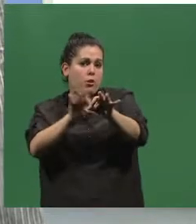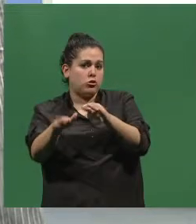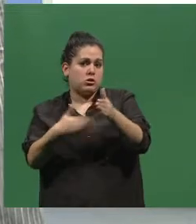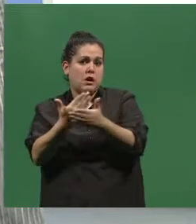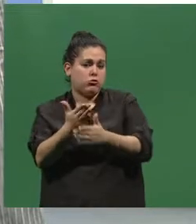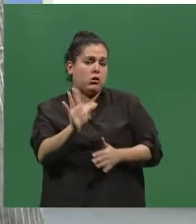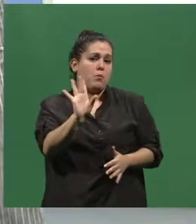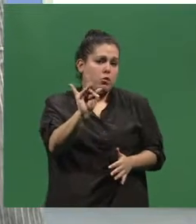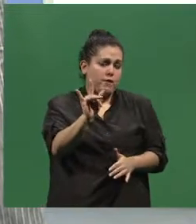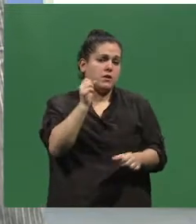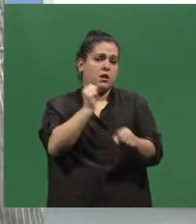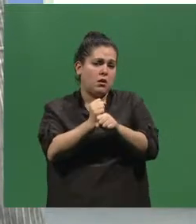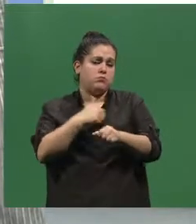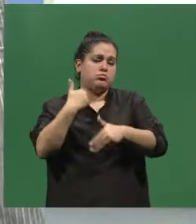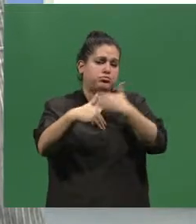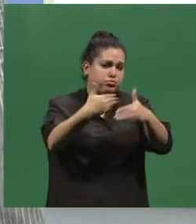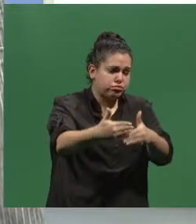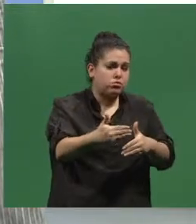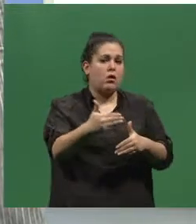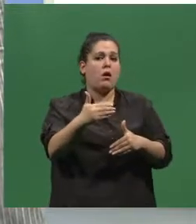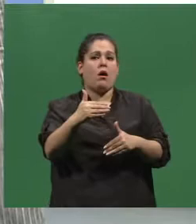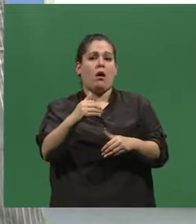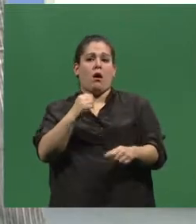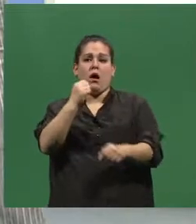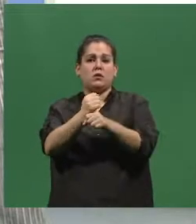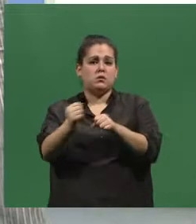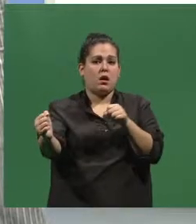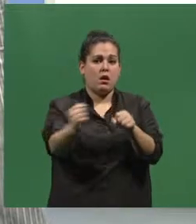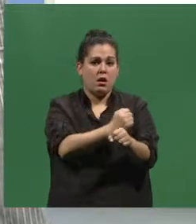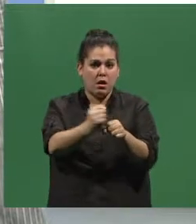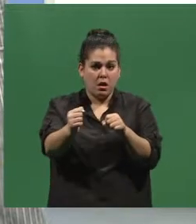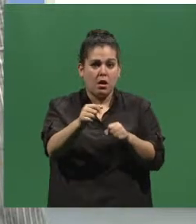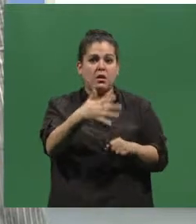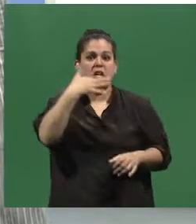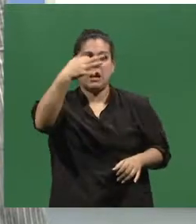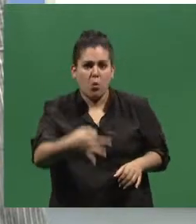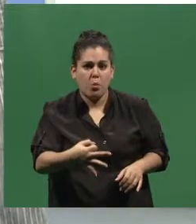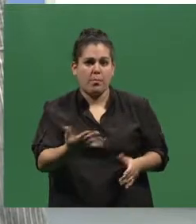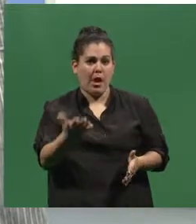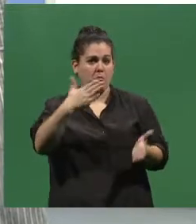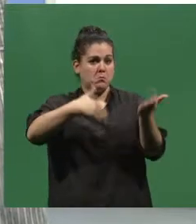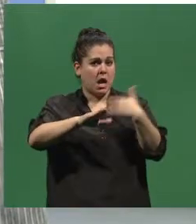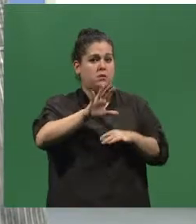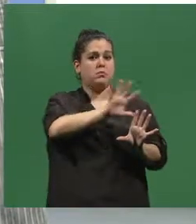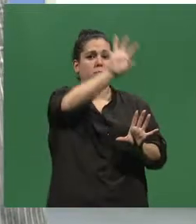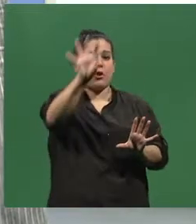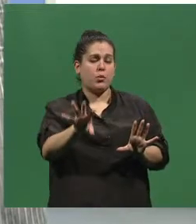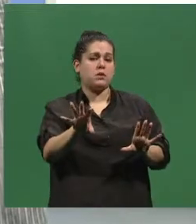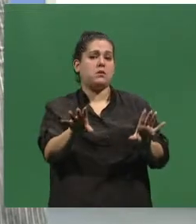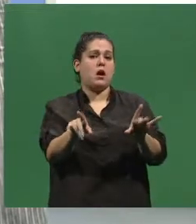tanto cuesta a ustedes trabajarlo, elaborarlo, ¿sí?, hasta que tenga la sanción, que se cumpla, sobre todo en provincias